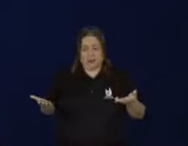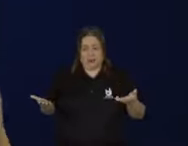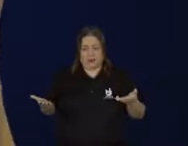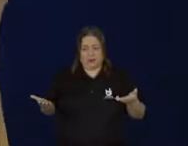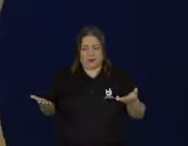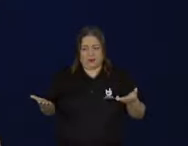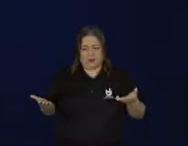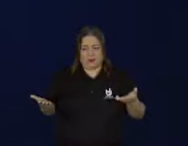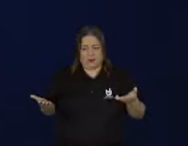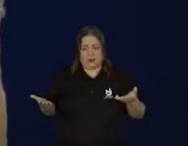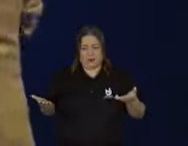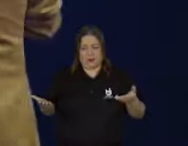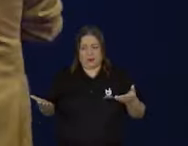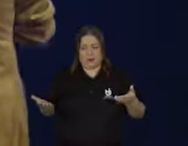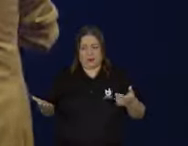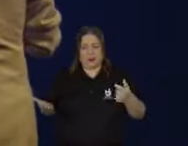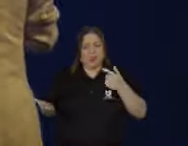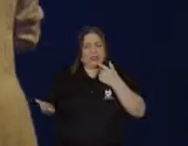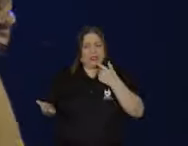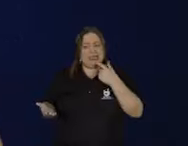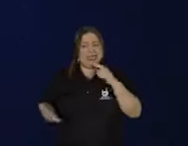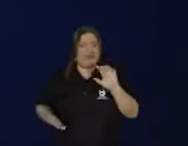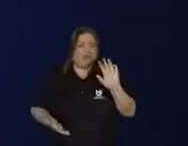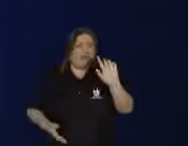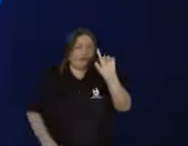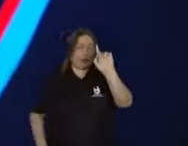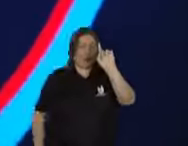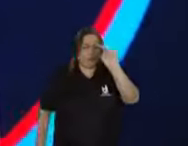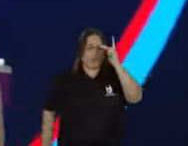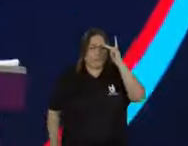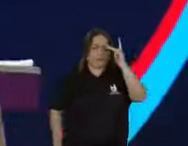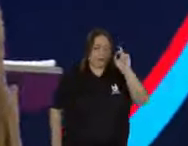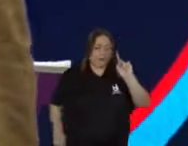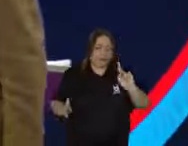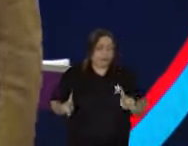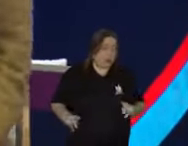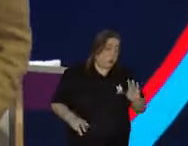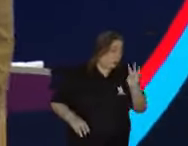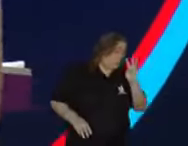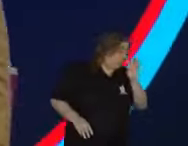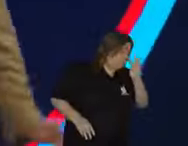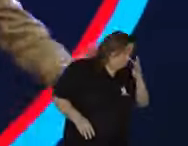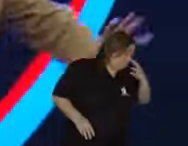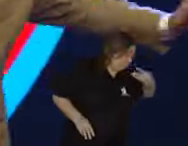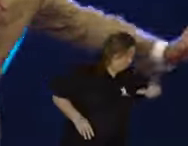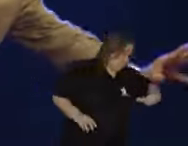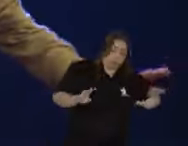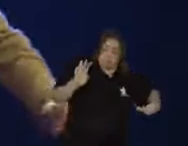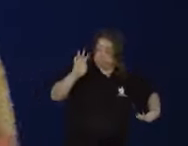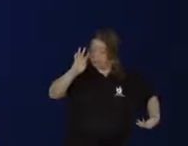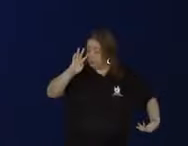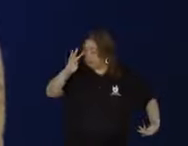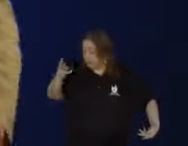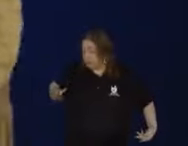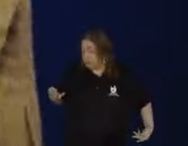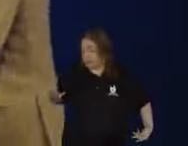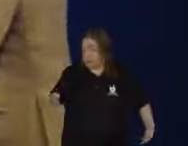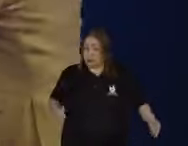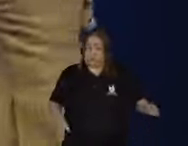algunos lo ponen de más, le dan más preponderancia, otros lo ignoran, otros tienen